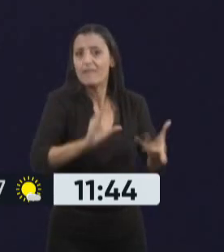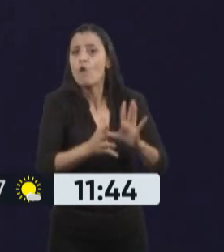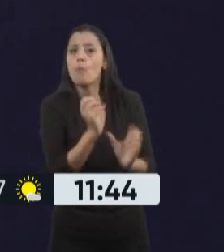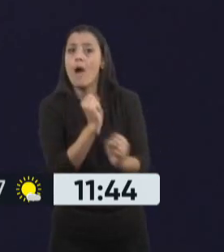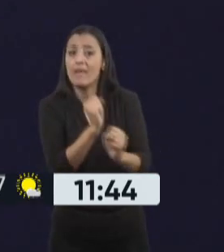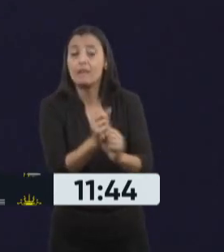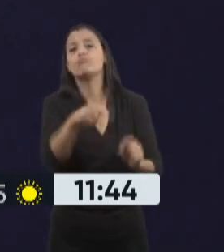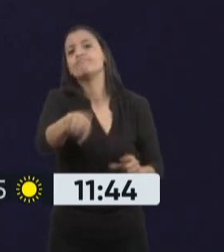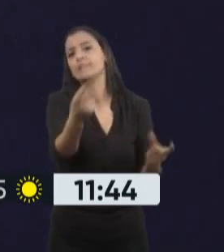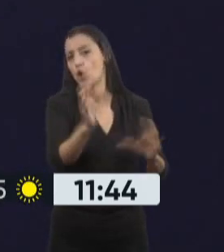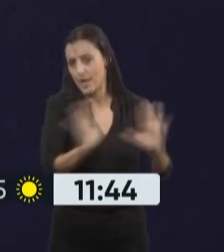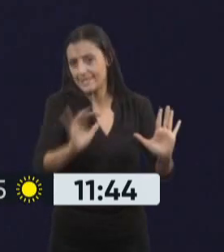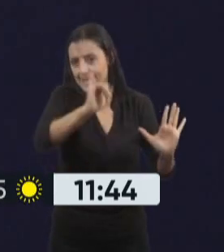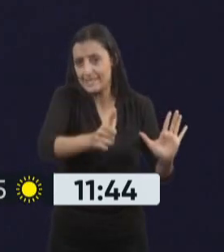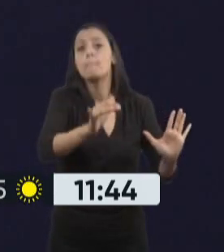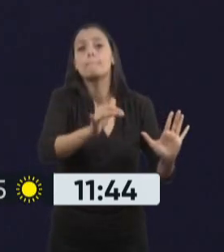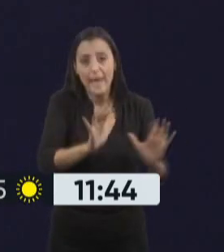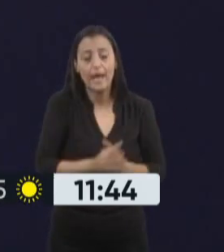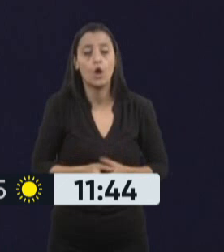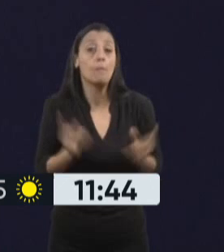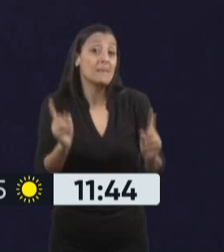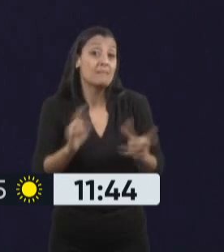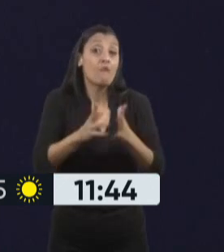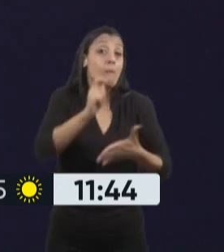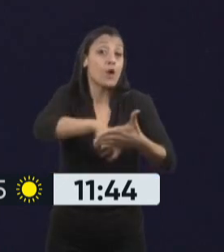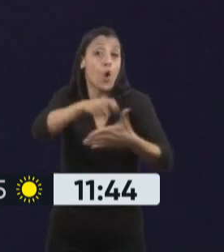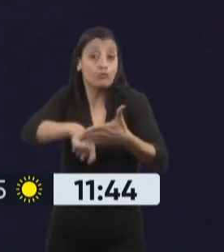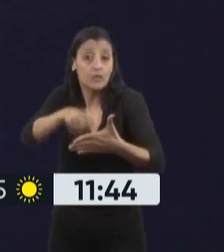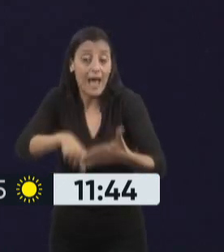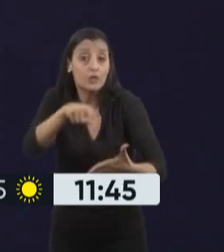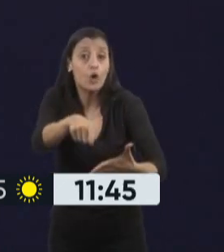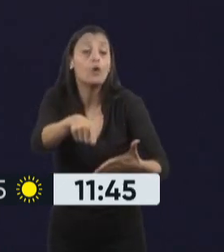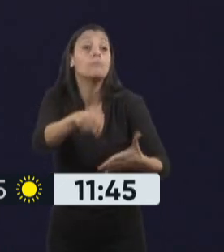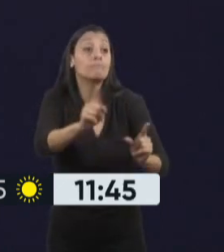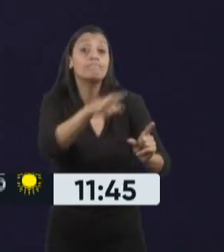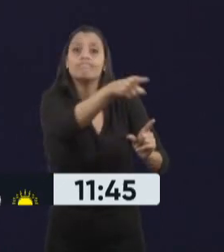no lo necesitan, de si se quiere que esa exigencia les